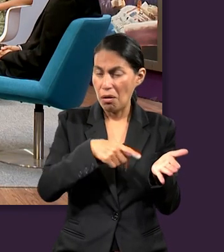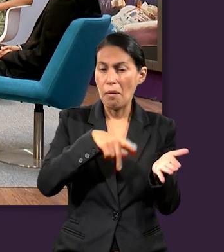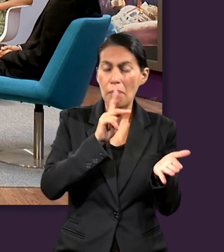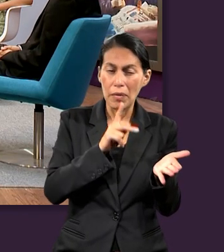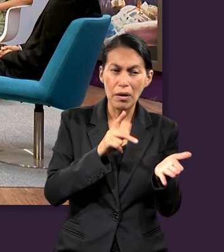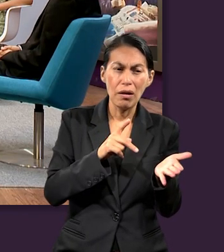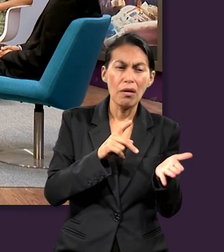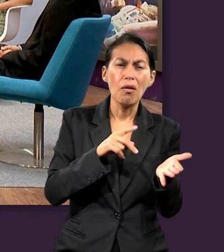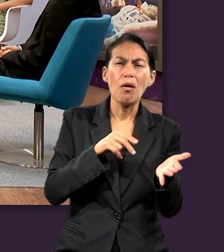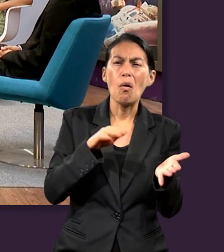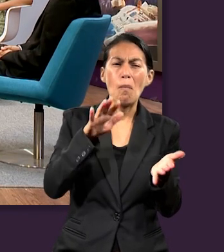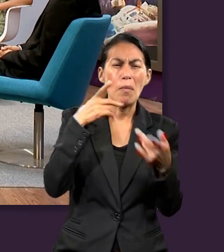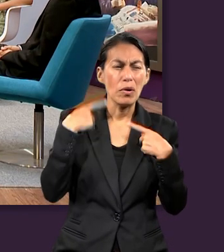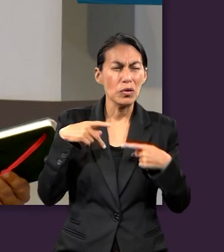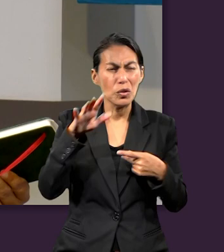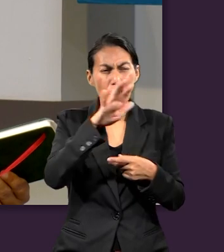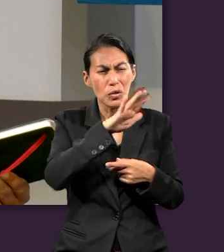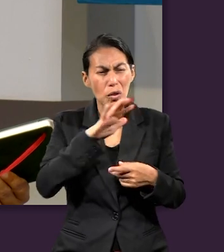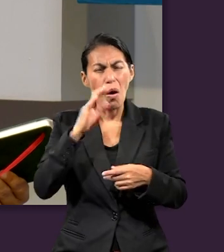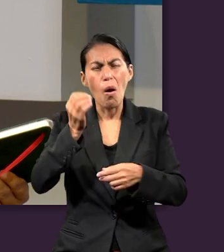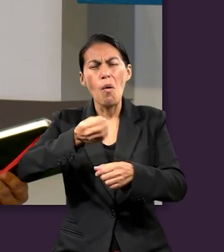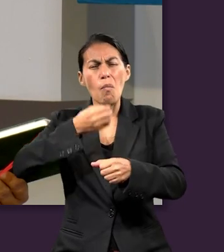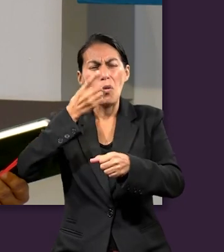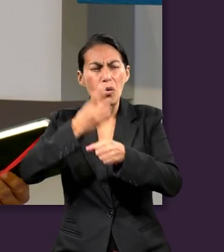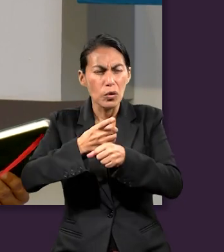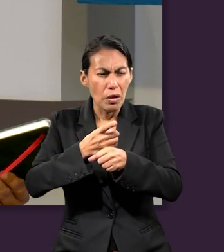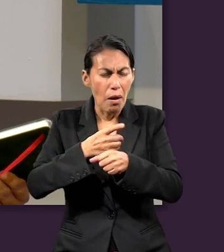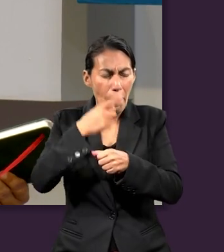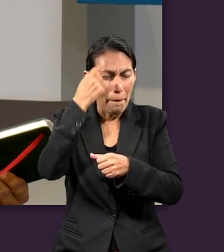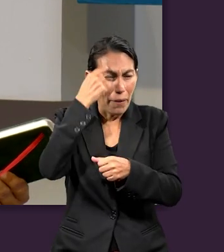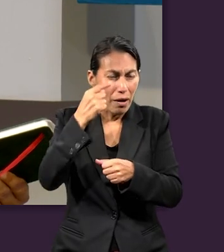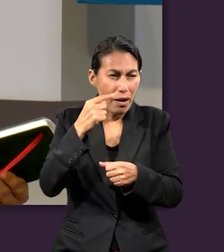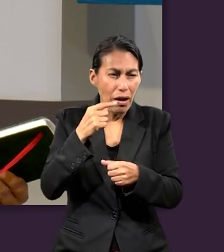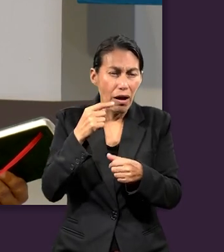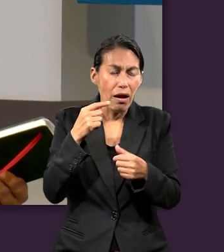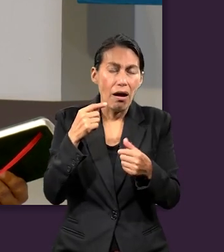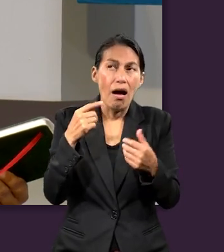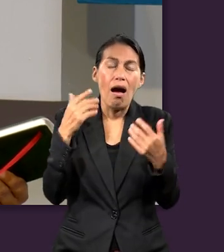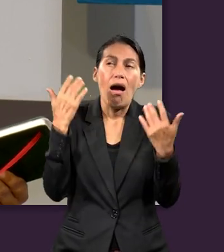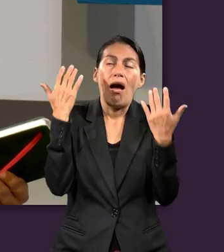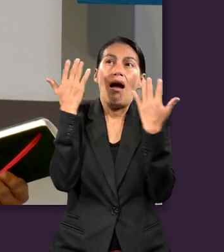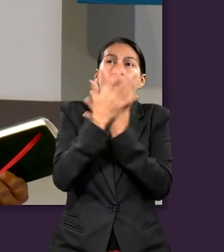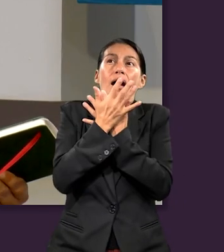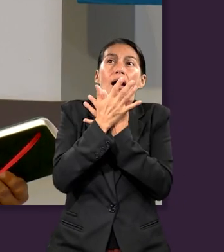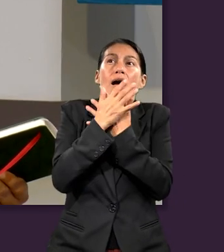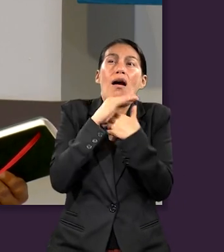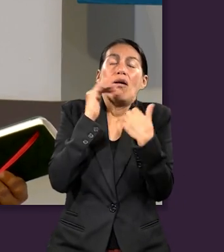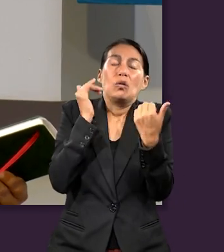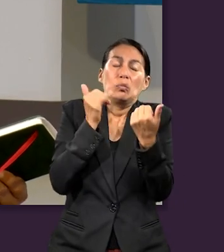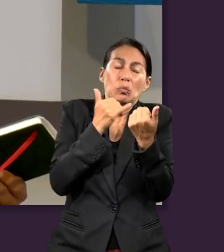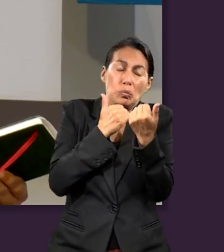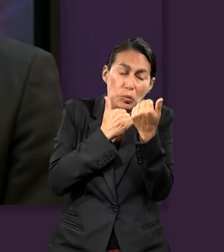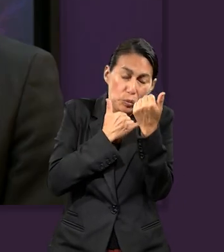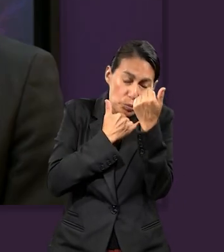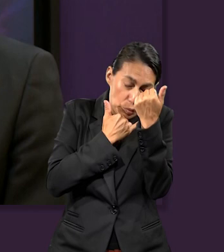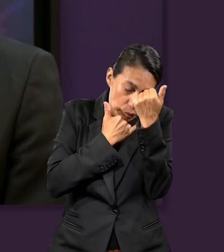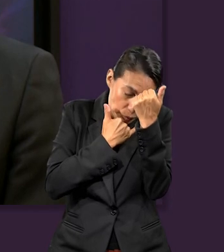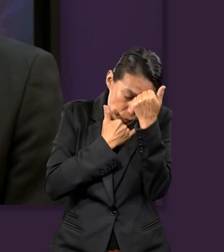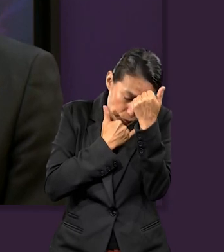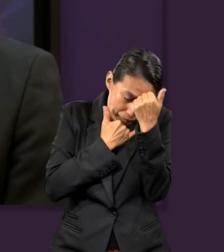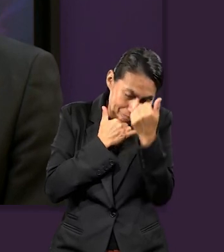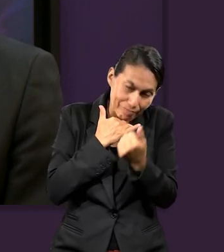siempre hay una oportunidad para que uno se arrepienta para que uno busque al Señor para que uno encuentre